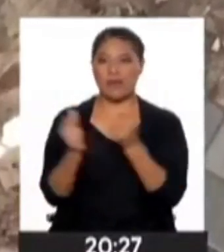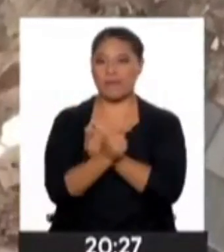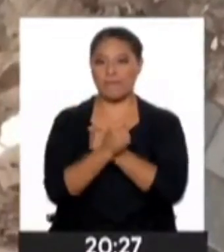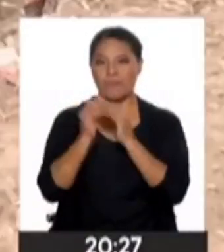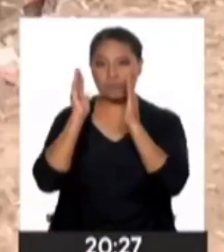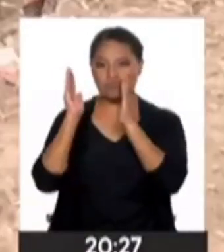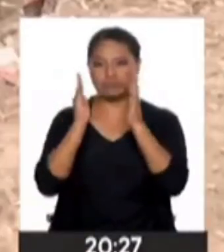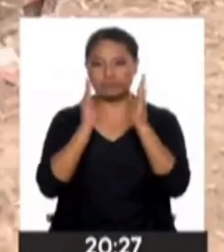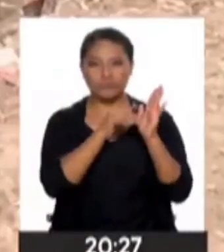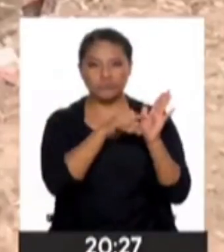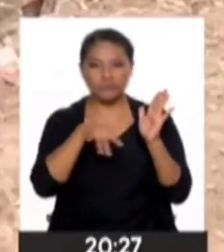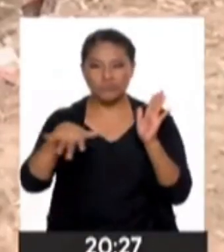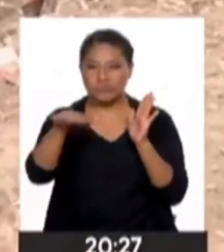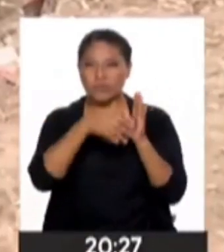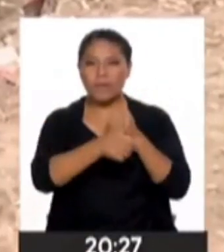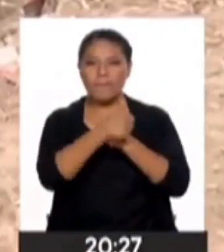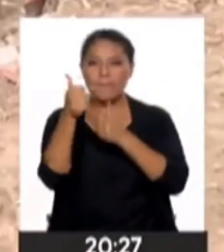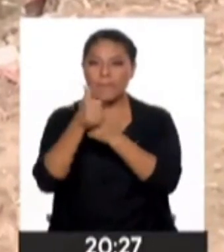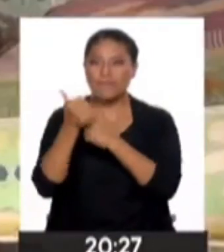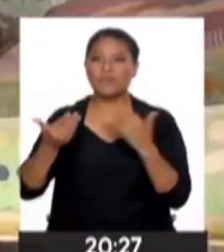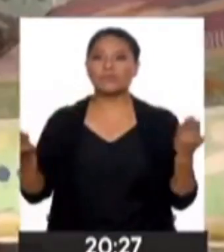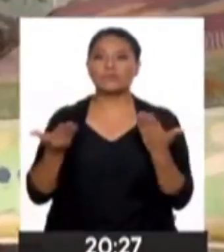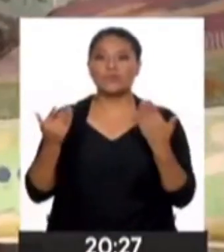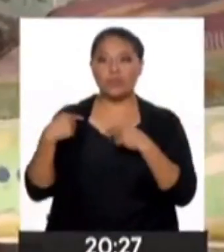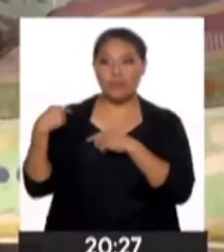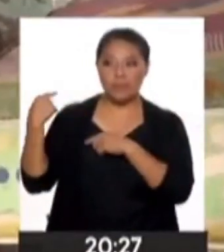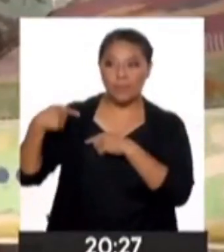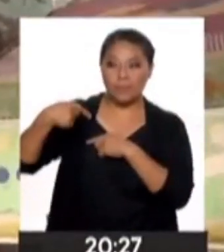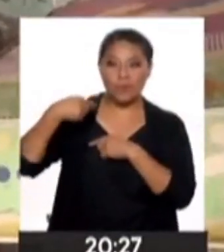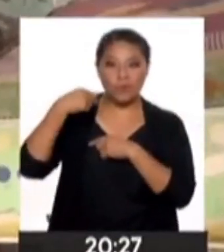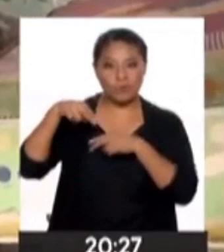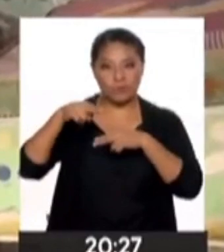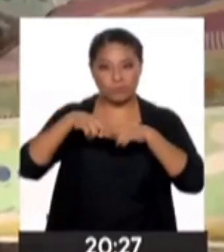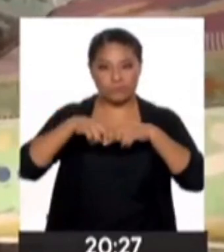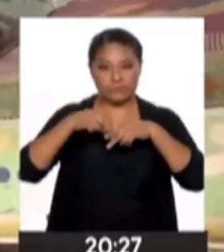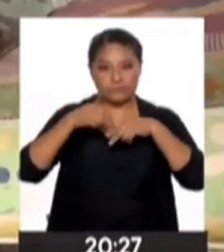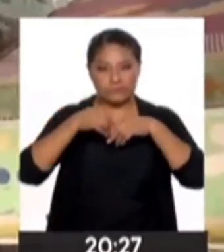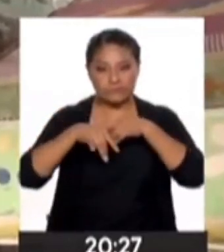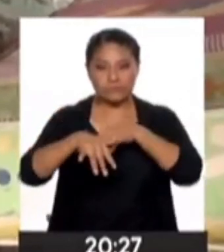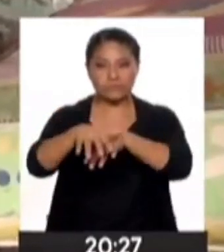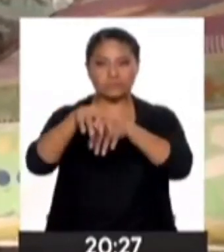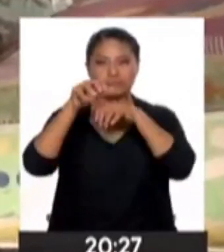para atender el peligro que significa la presencia del fenómeno del Niño global.